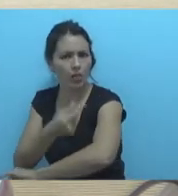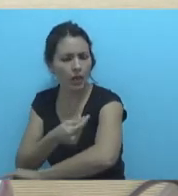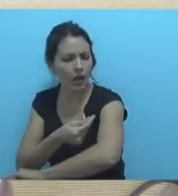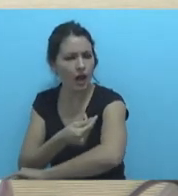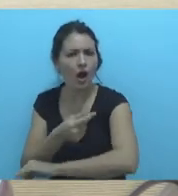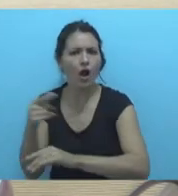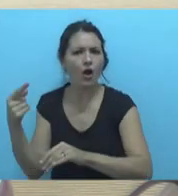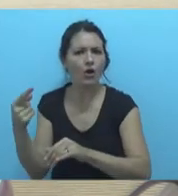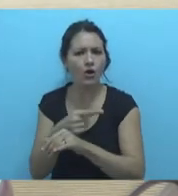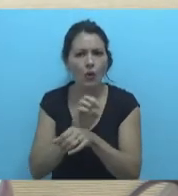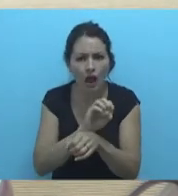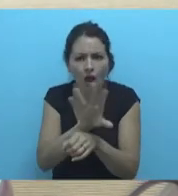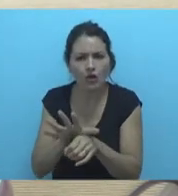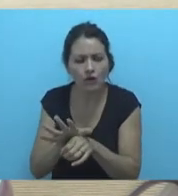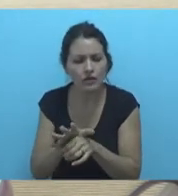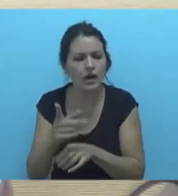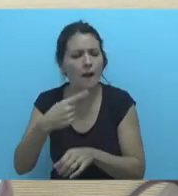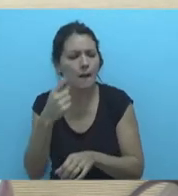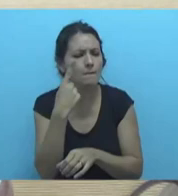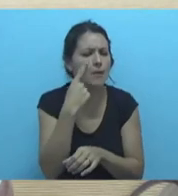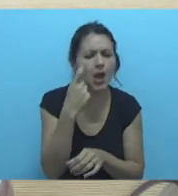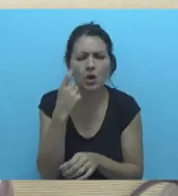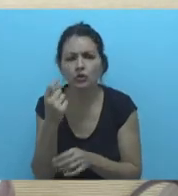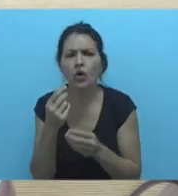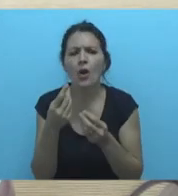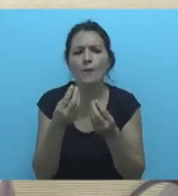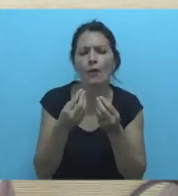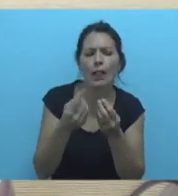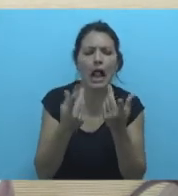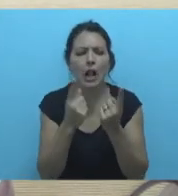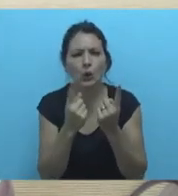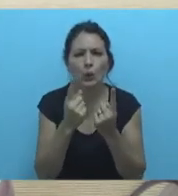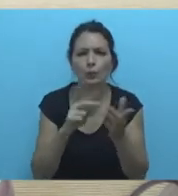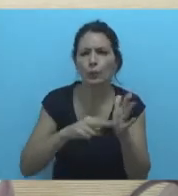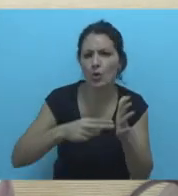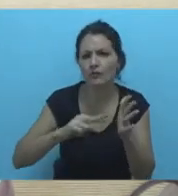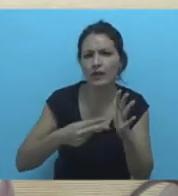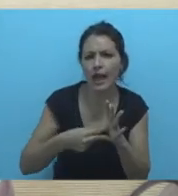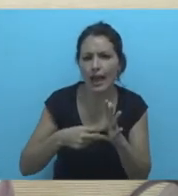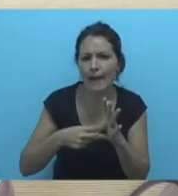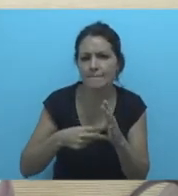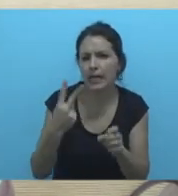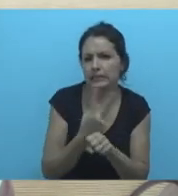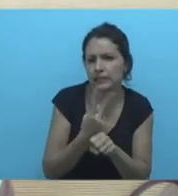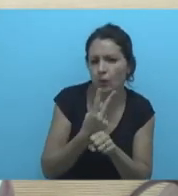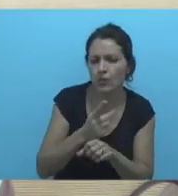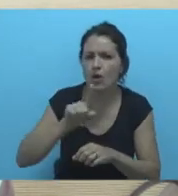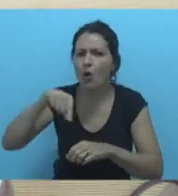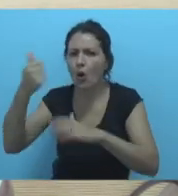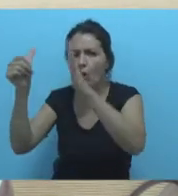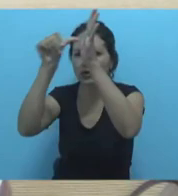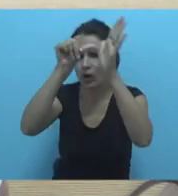AstraZeneca a los fines de detectar y brindar atenciones a posibles efectos adversos originados por la misma que ya se han visto en